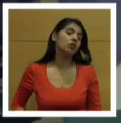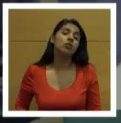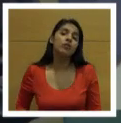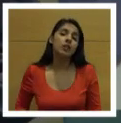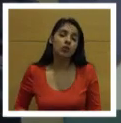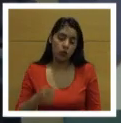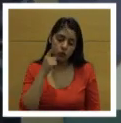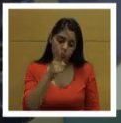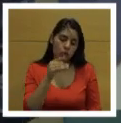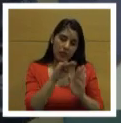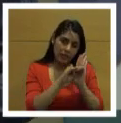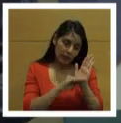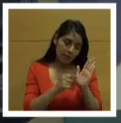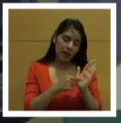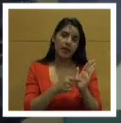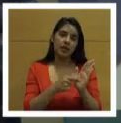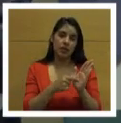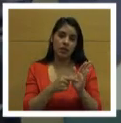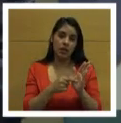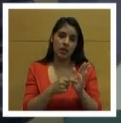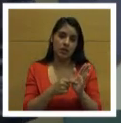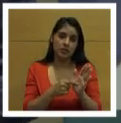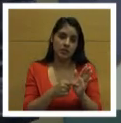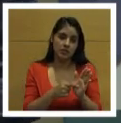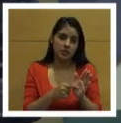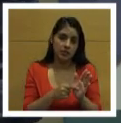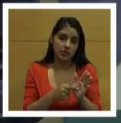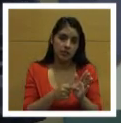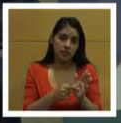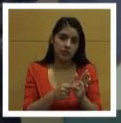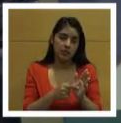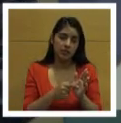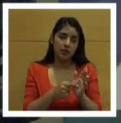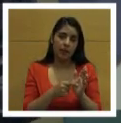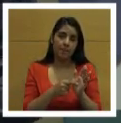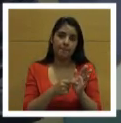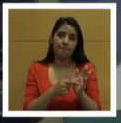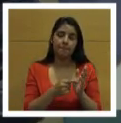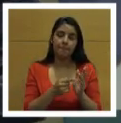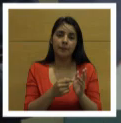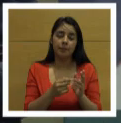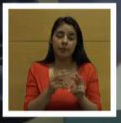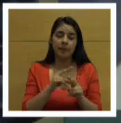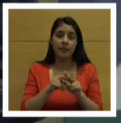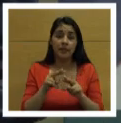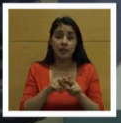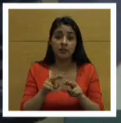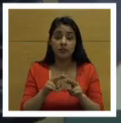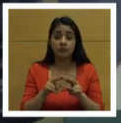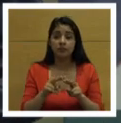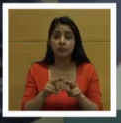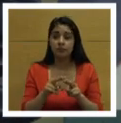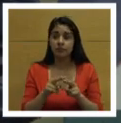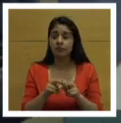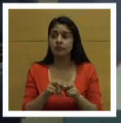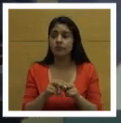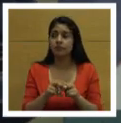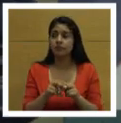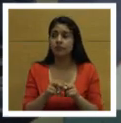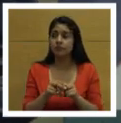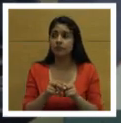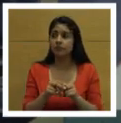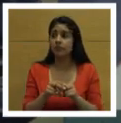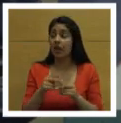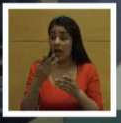planes de acción para combatir la violencia contra la mujer era que hubieran seremías en todas las regiones, y entonces, en consecuencia, tenemos a